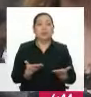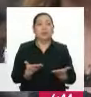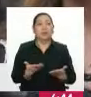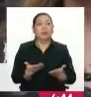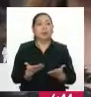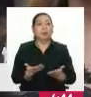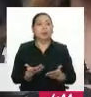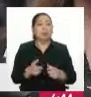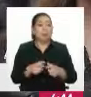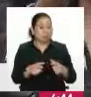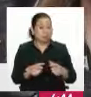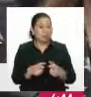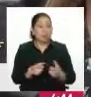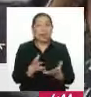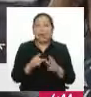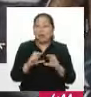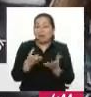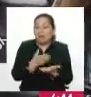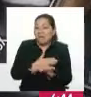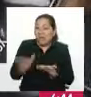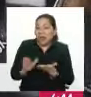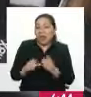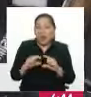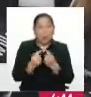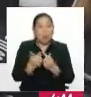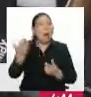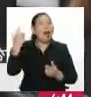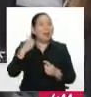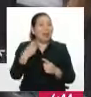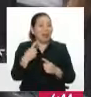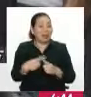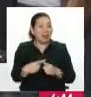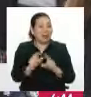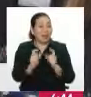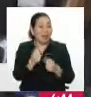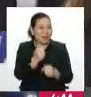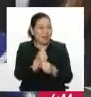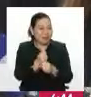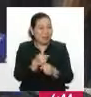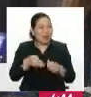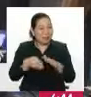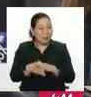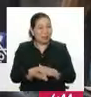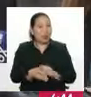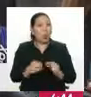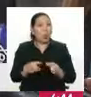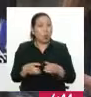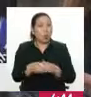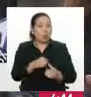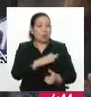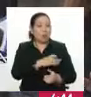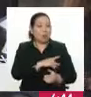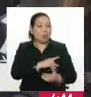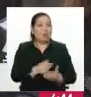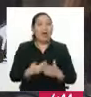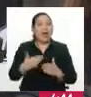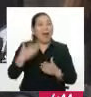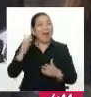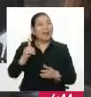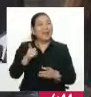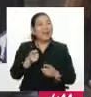era sacarnos del Congreso. ¿Por qué? Porque en ese entonces obviamente Fuerza Popular tenía la mayoría del